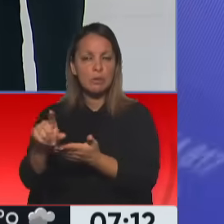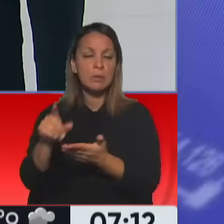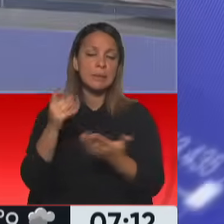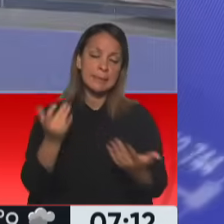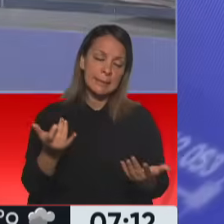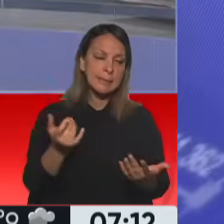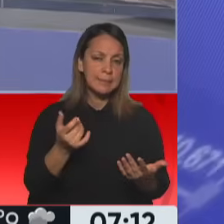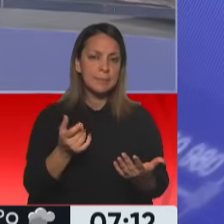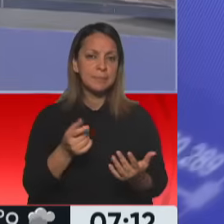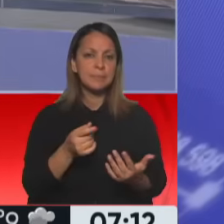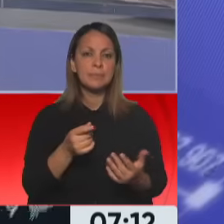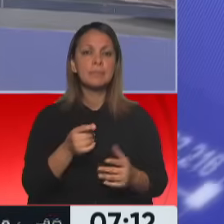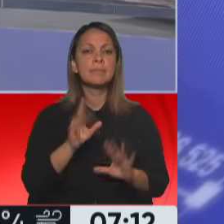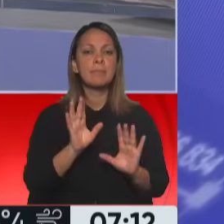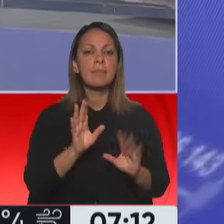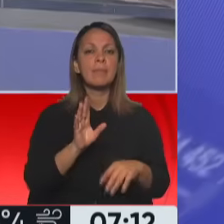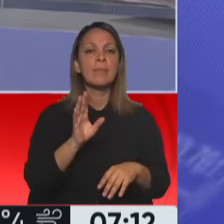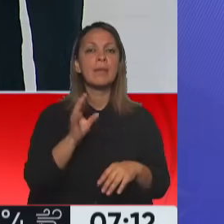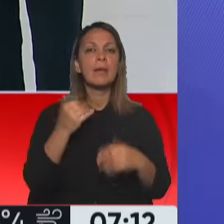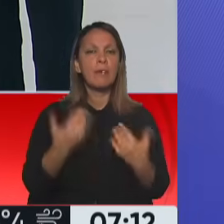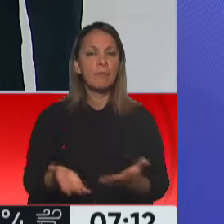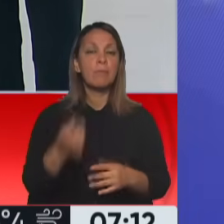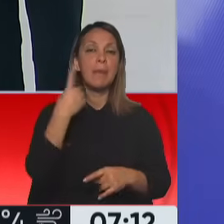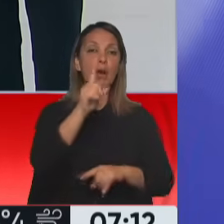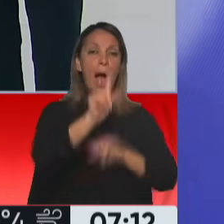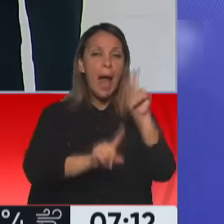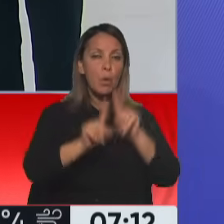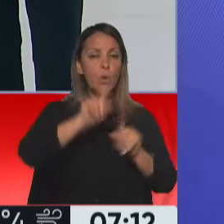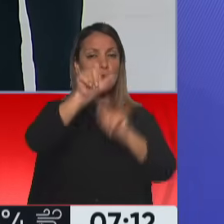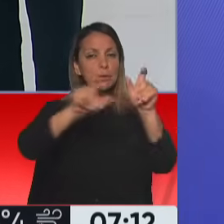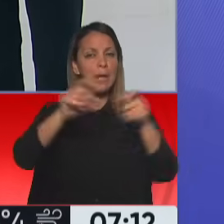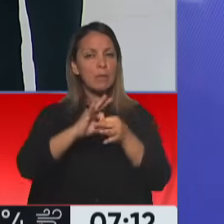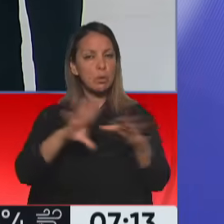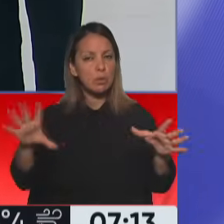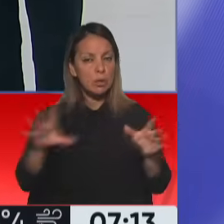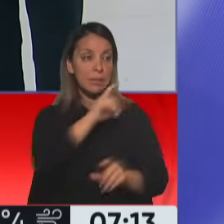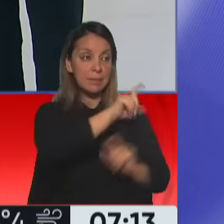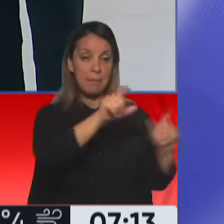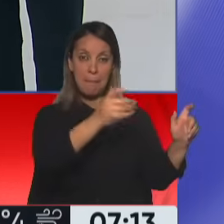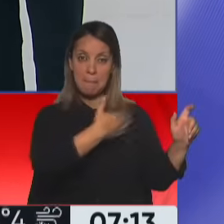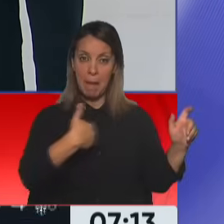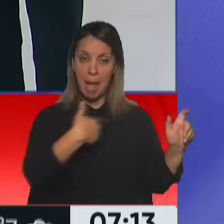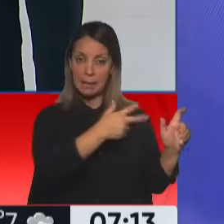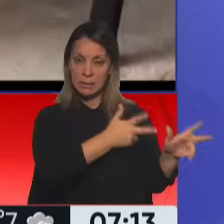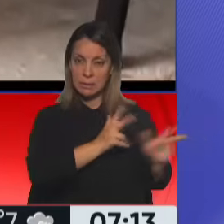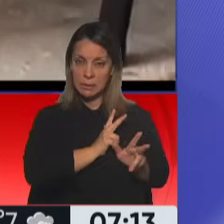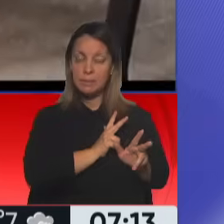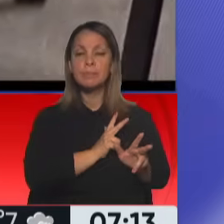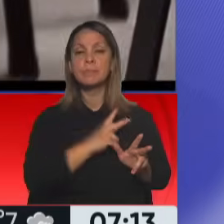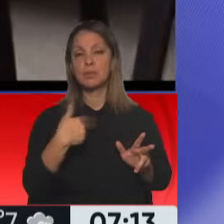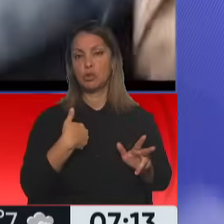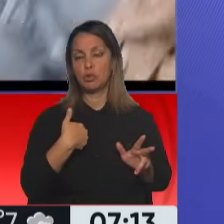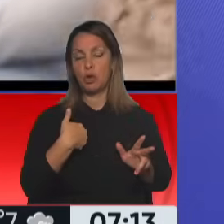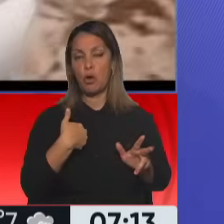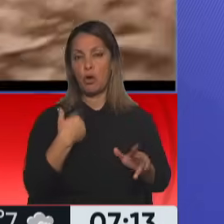personal también. Y con respecto a las absoluciones, me han manifestado las mamás, nosotros representamos con el doctor Rueda 6 madres,